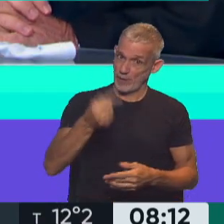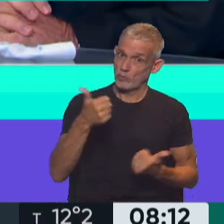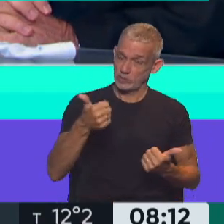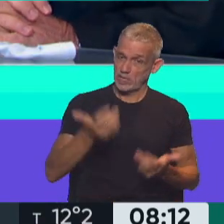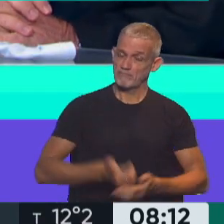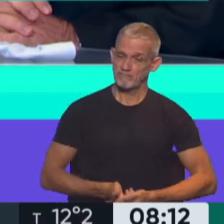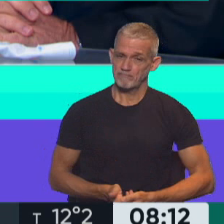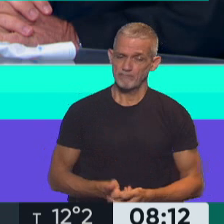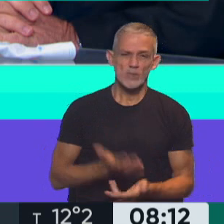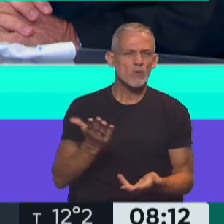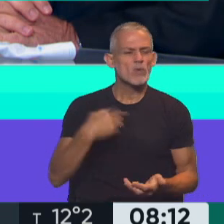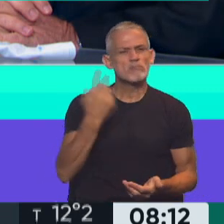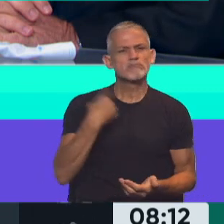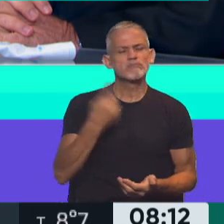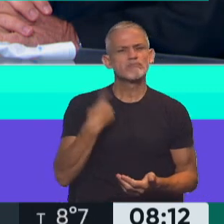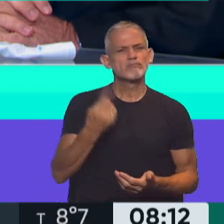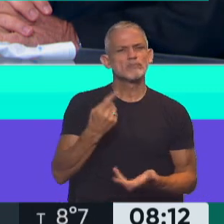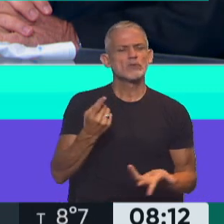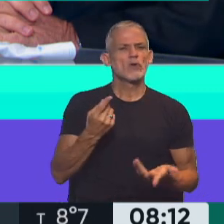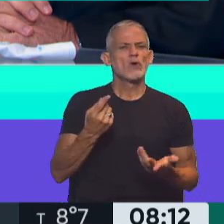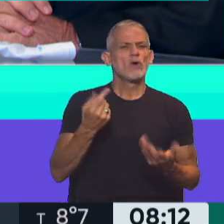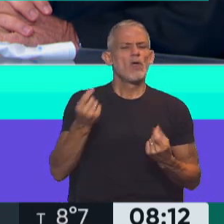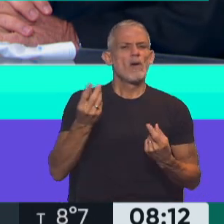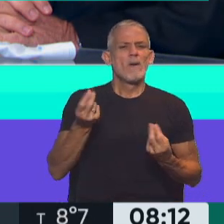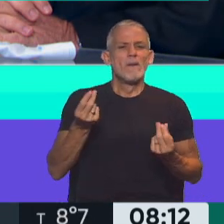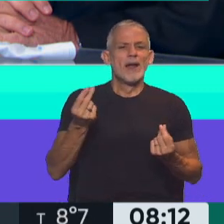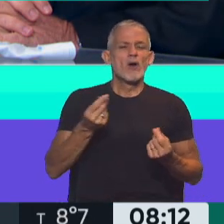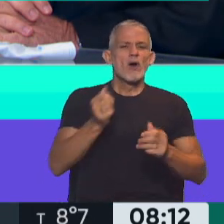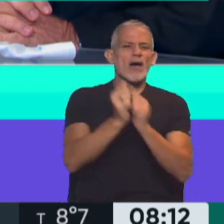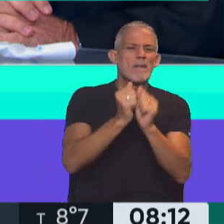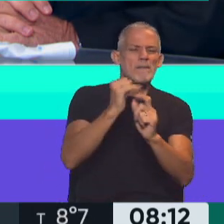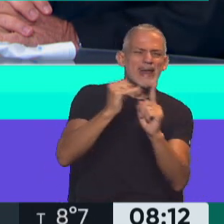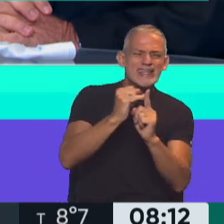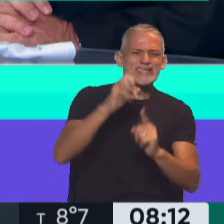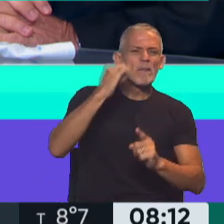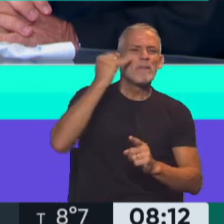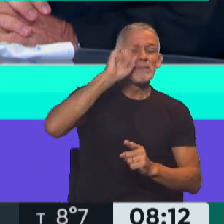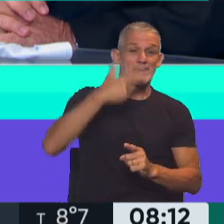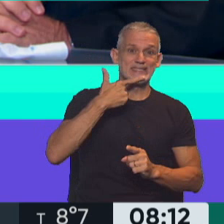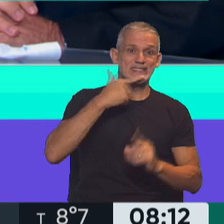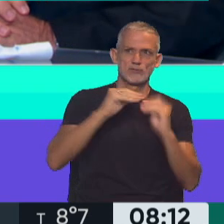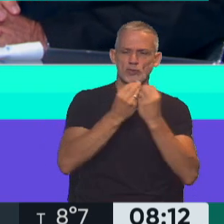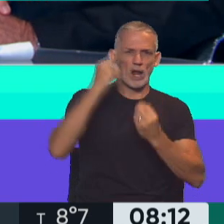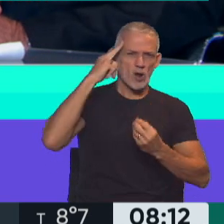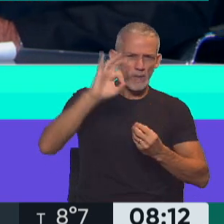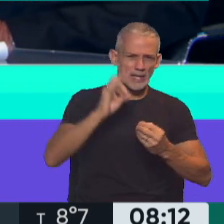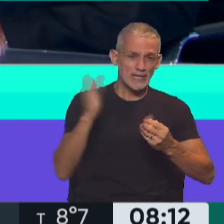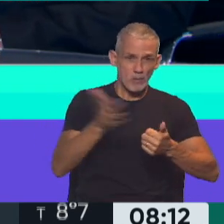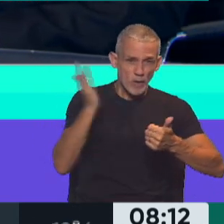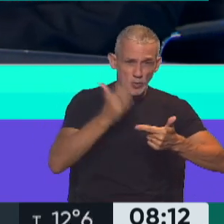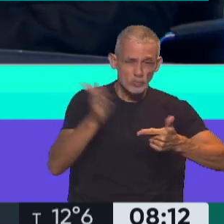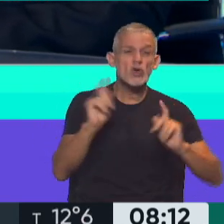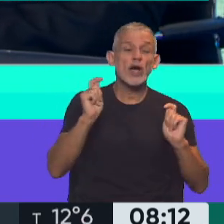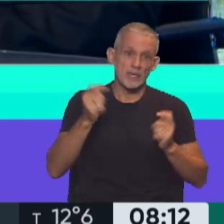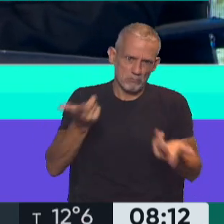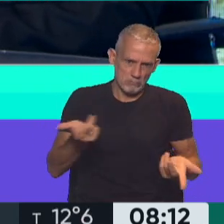pregunta, porque cuando uno valoriza lo que es la pyme, ¿no? En la Argentina somos el 90% de la producción, casi el